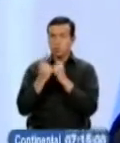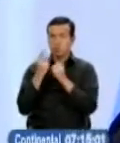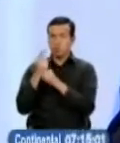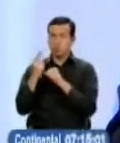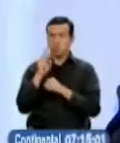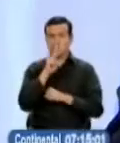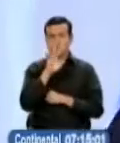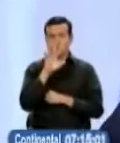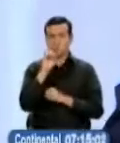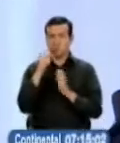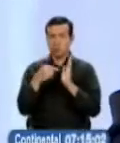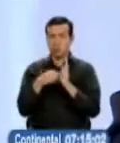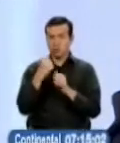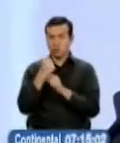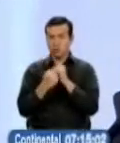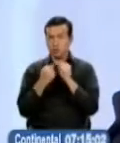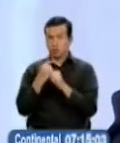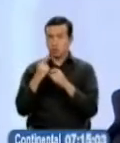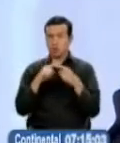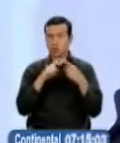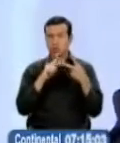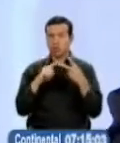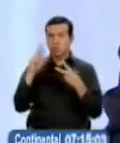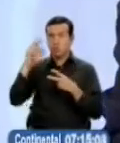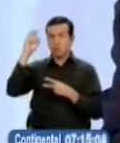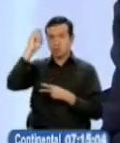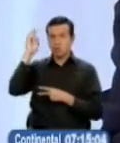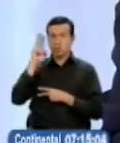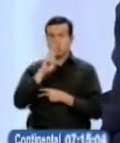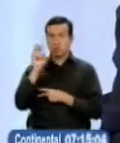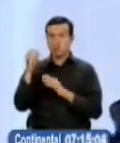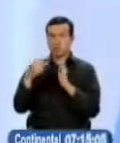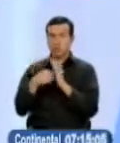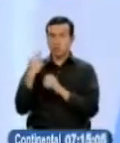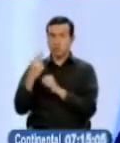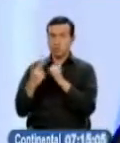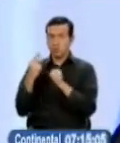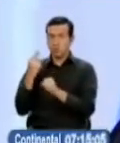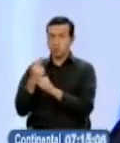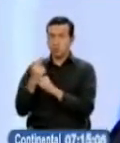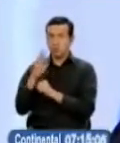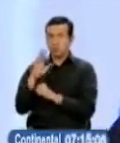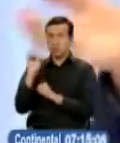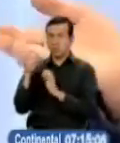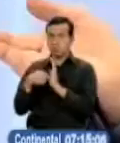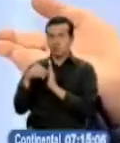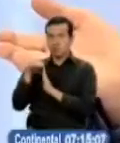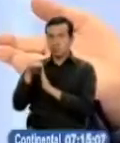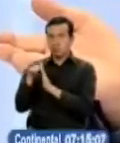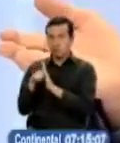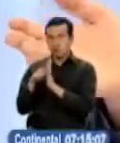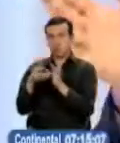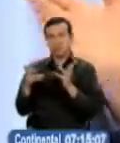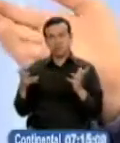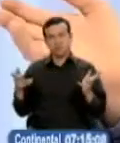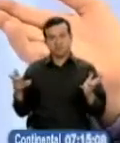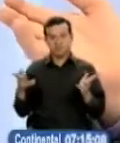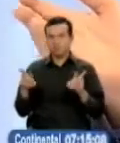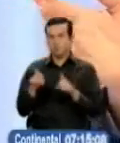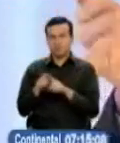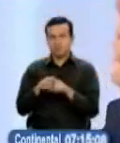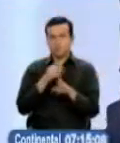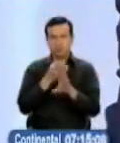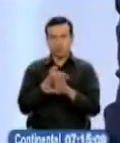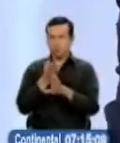La candidatura de Cintia Viteri dice que va a crear 200 mil por año, es decir, 50 mil menos. Bueno, es la misma